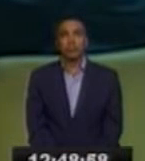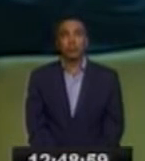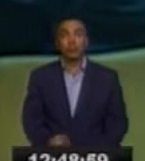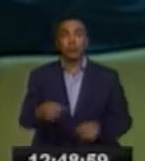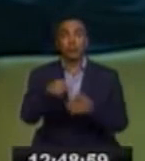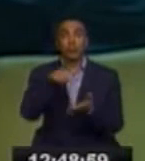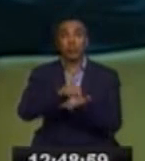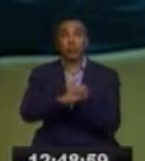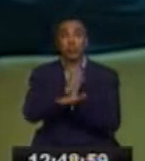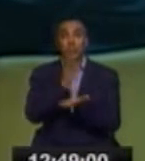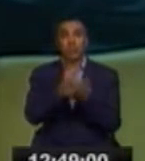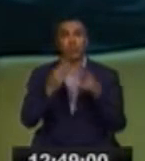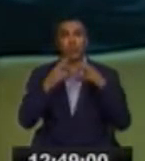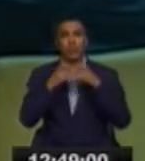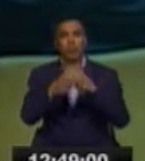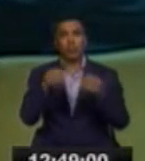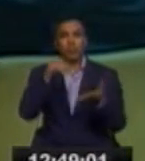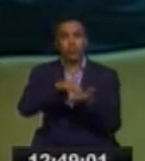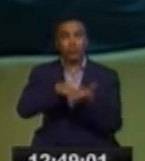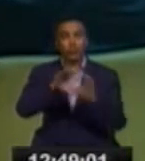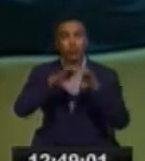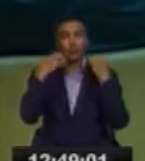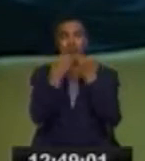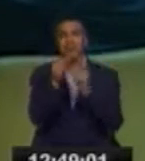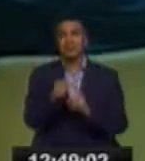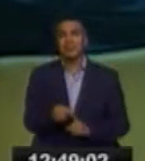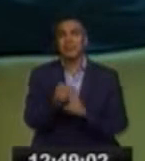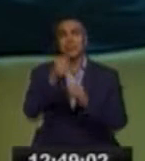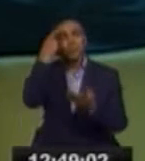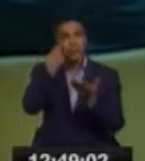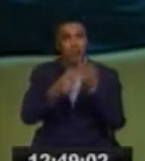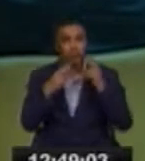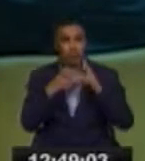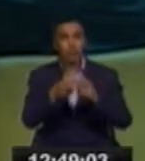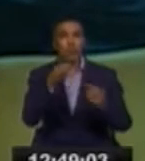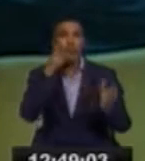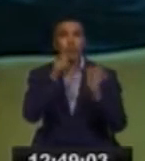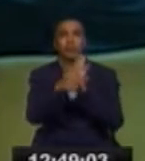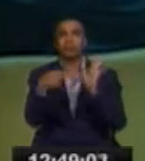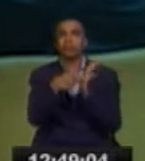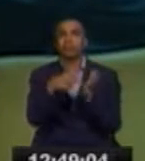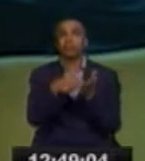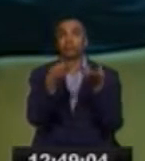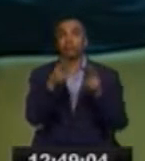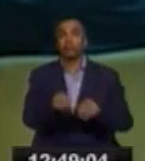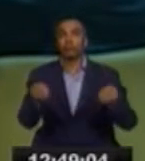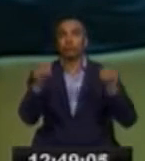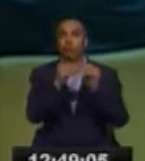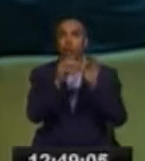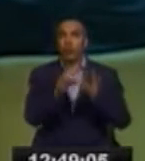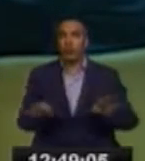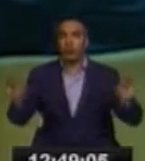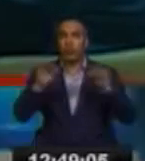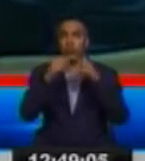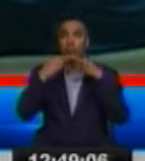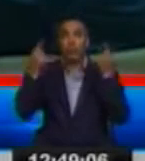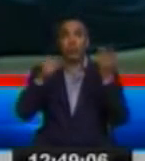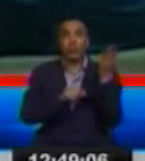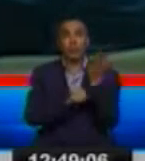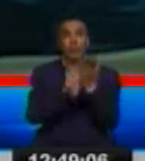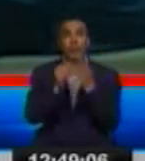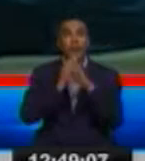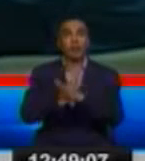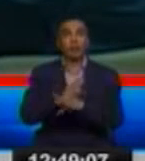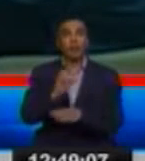Mientras tanto, en la Asamblea se analiza conformar una comisión especial para investigar esta denuncia. También hubo importantes declaraciones del ministro de Defensa,